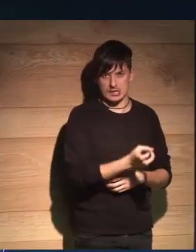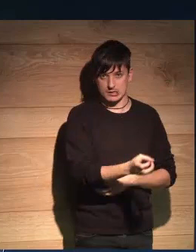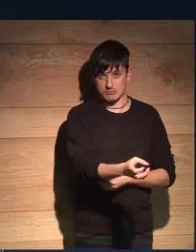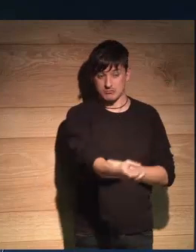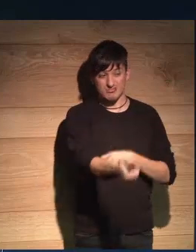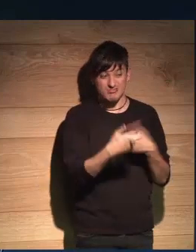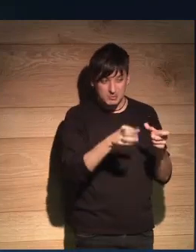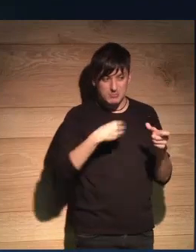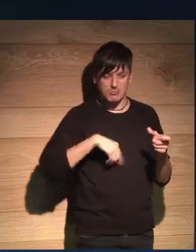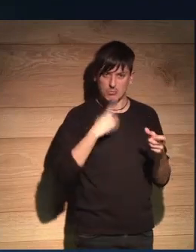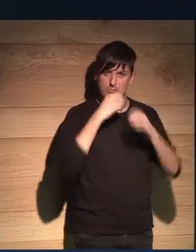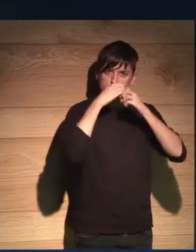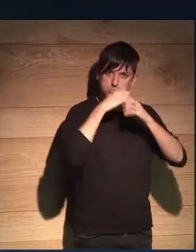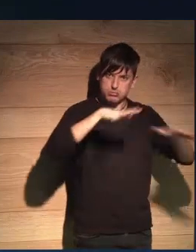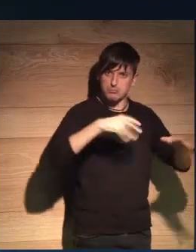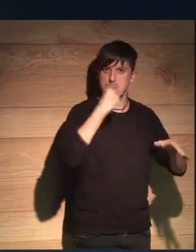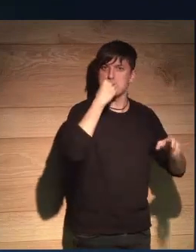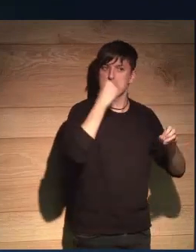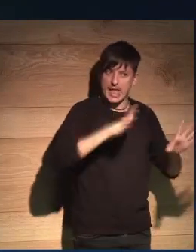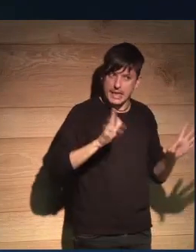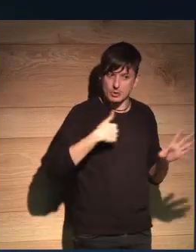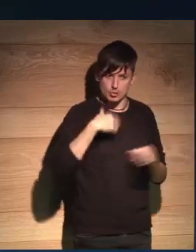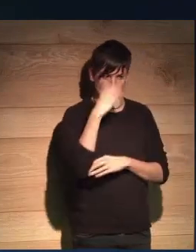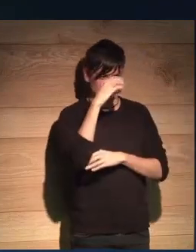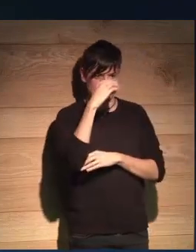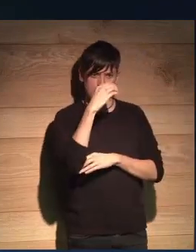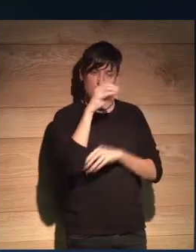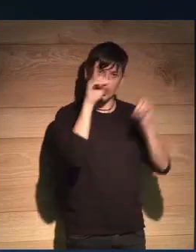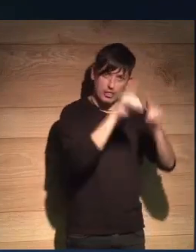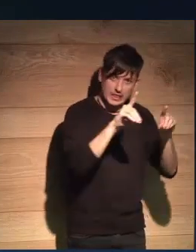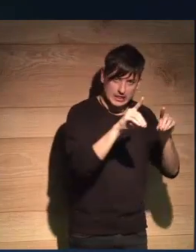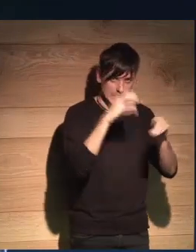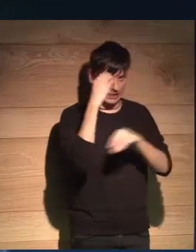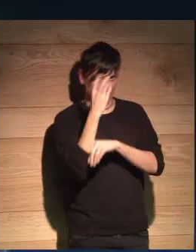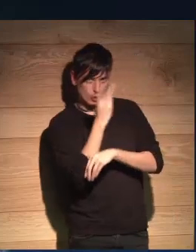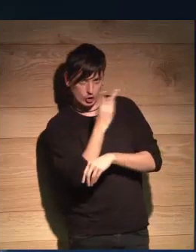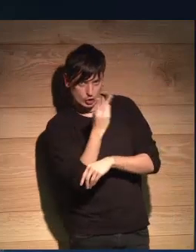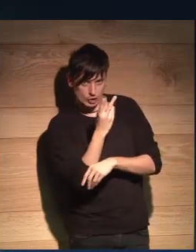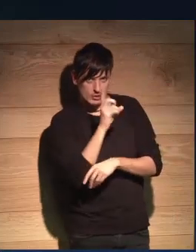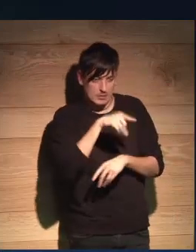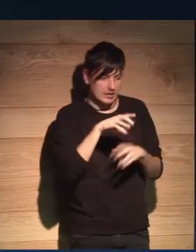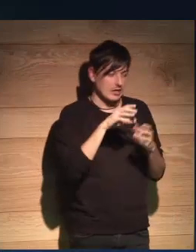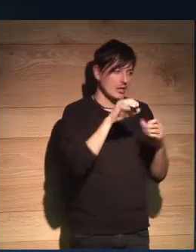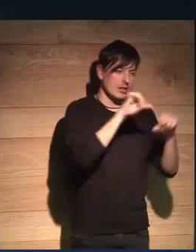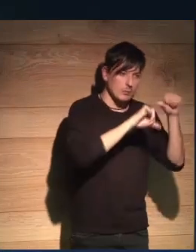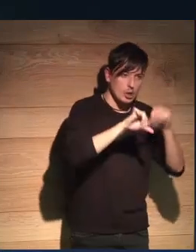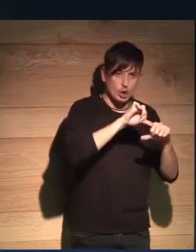digo, la divulgación está muy bien, pero yo soy científico, docente y científico. Pero ya hay químicos, biólogos,